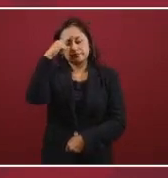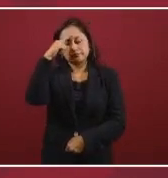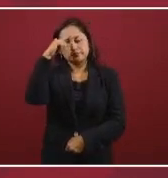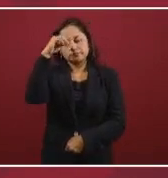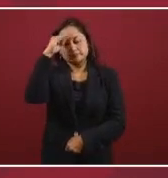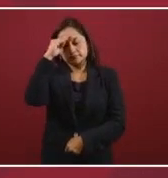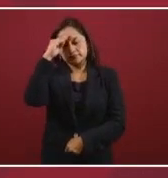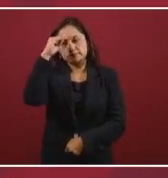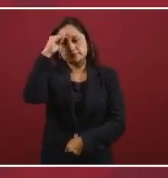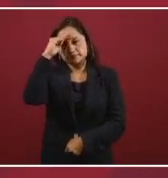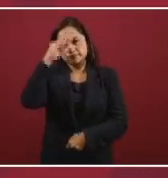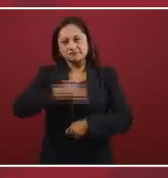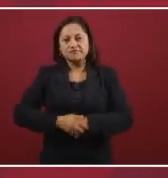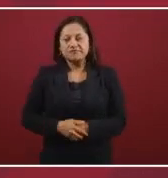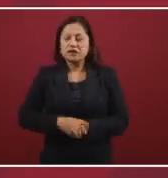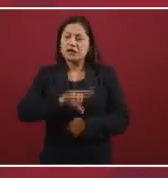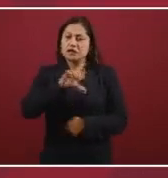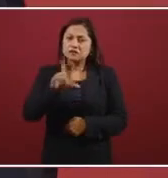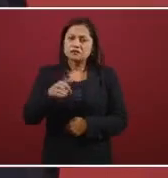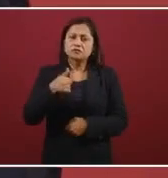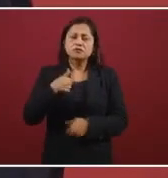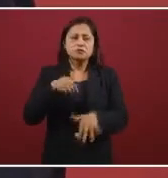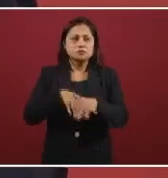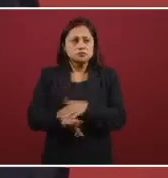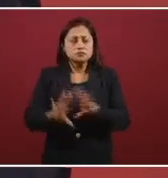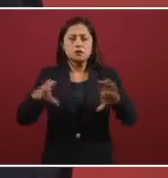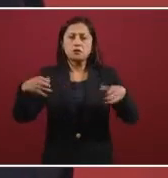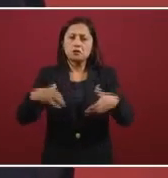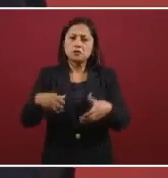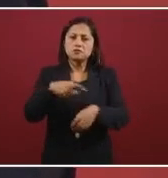y lo mencioné en el Congreso.